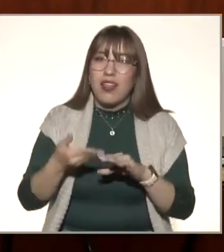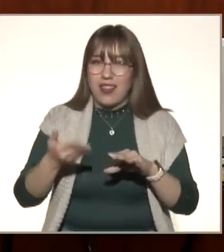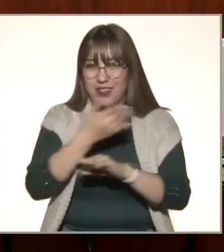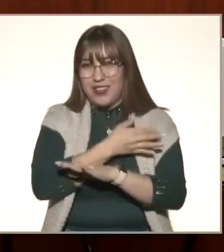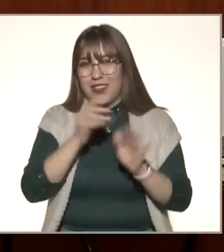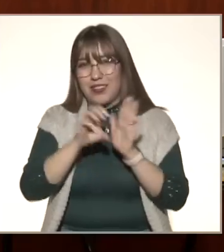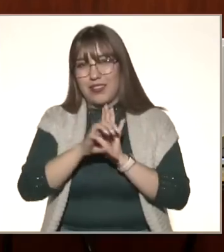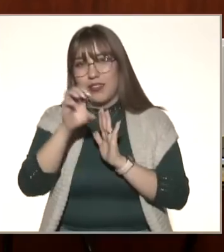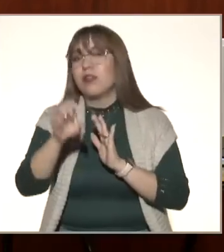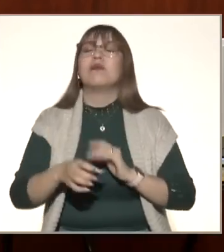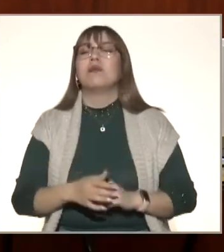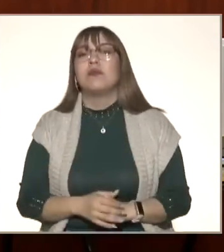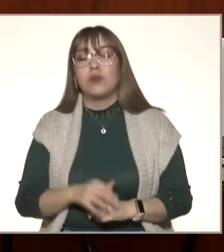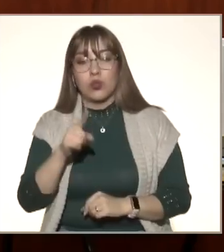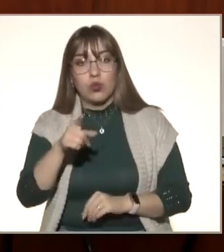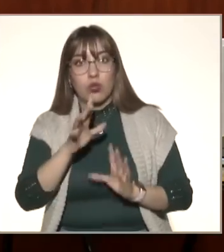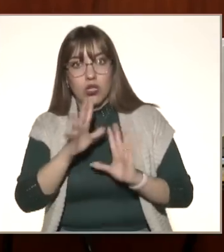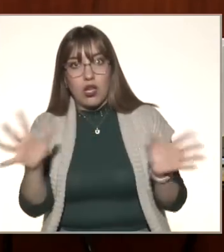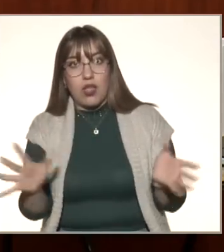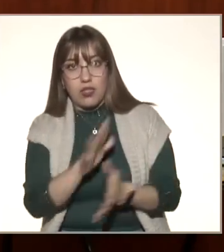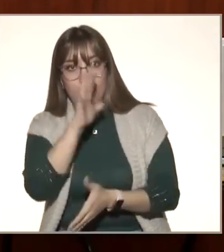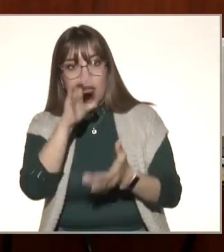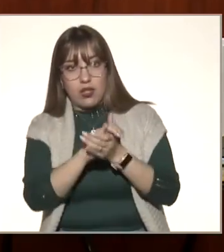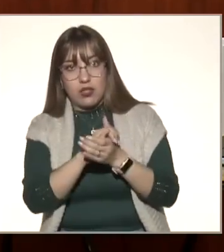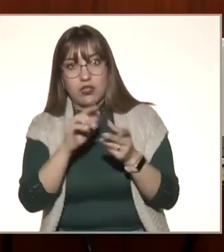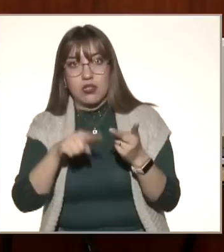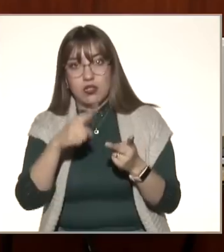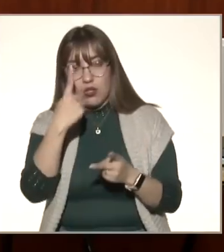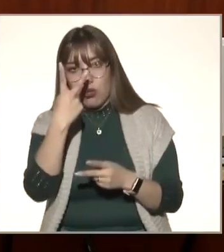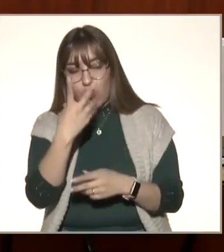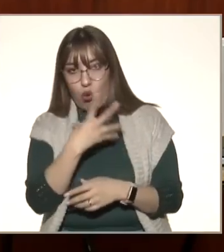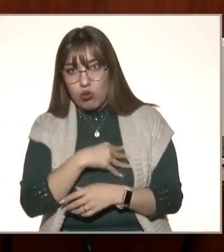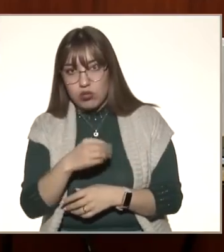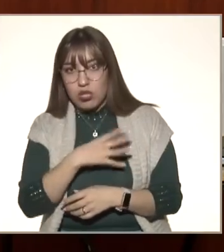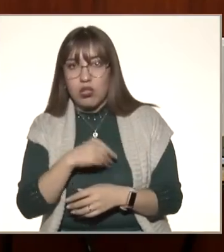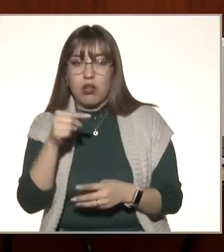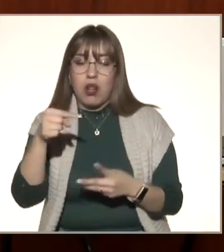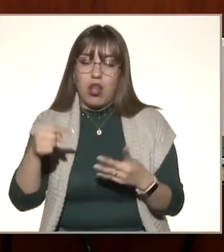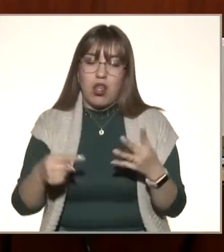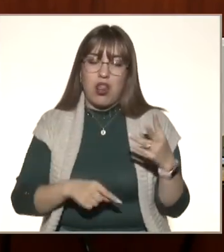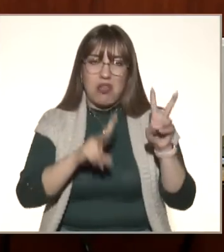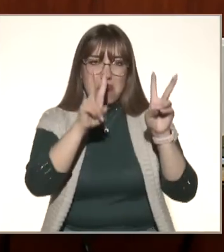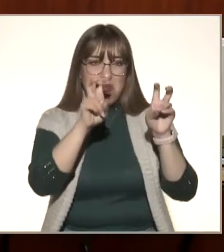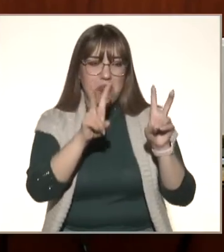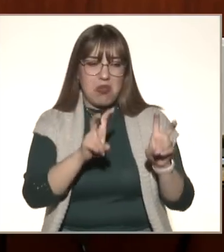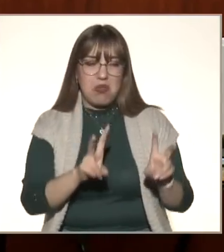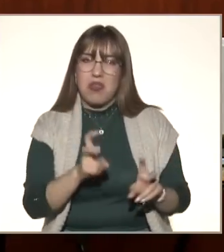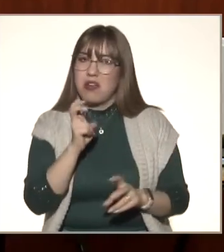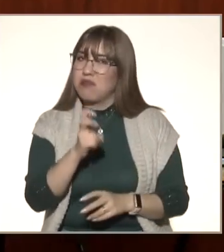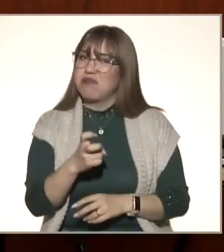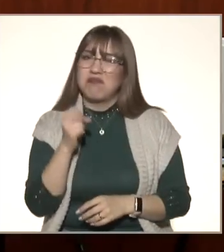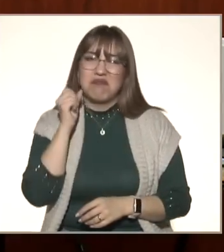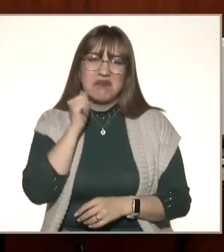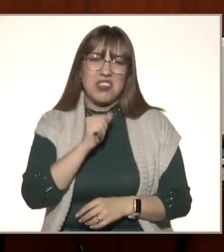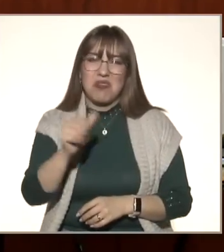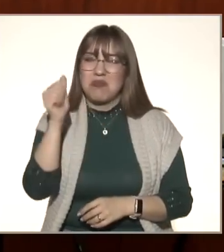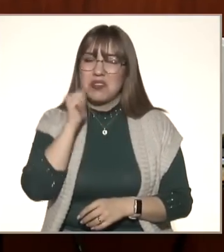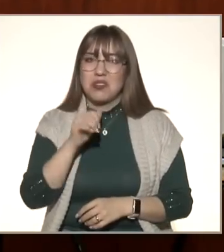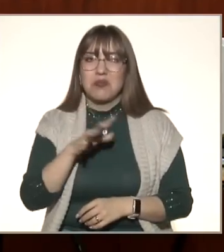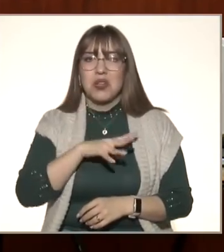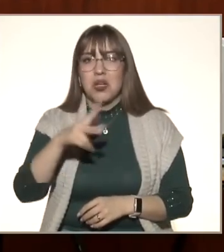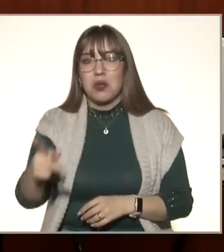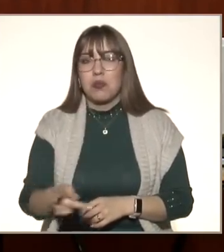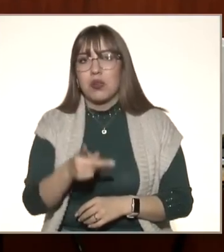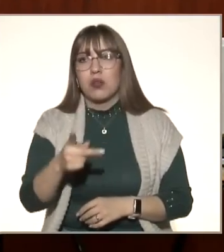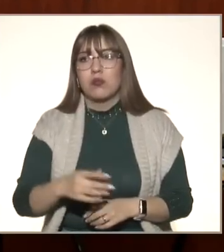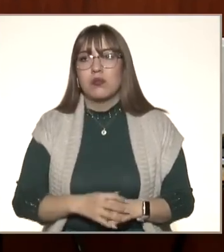dicen que si ya te casaste, que si tienes un hijo, que si tienes 2. Y yo lo que he explicado es que son preguntas obligadas, donde te dicen después de